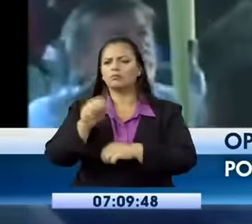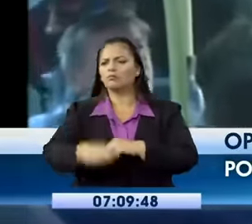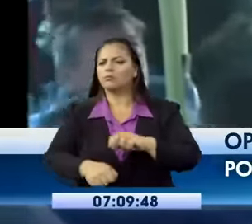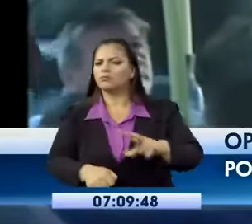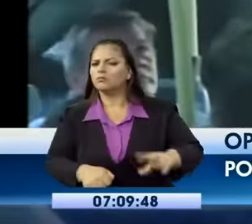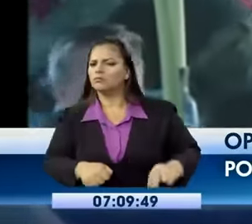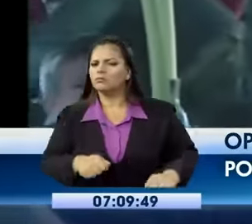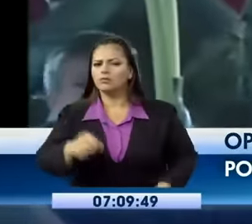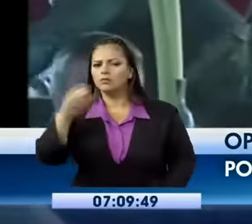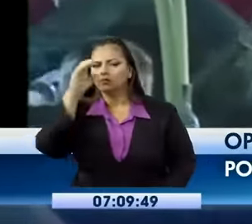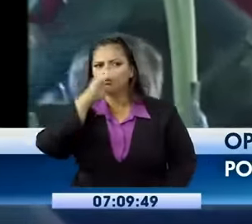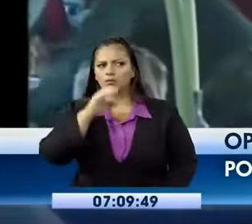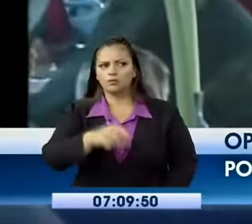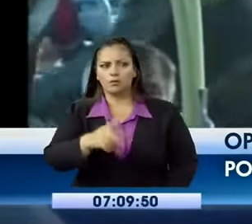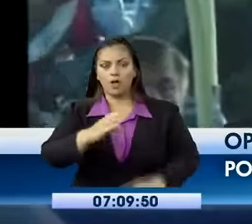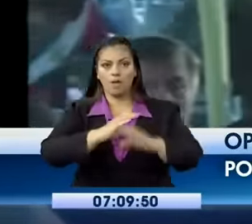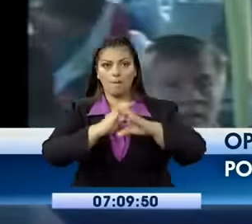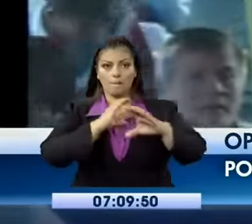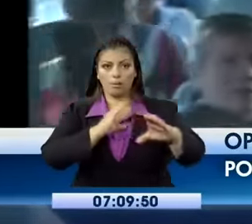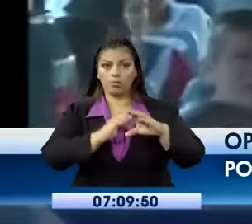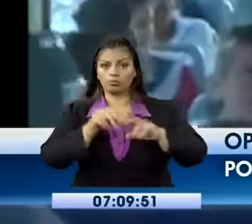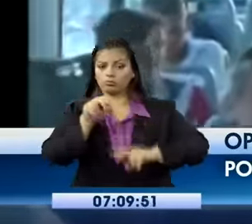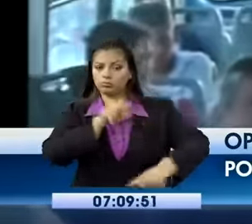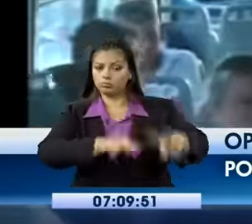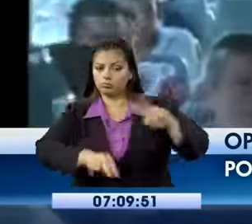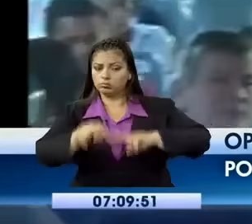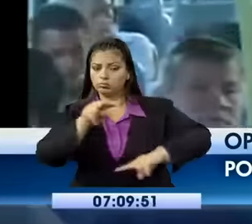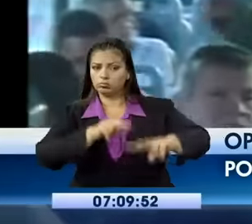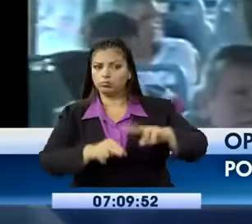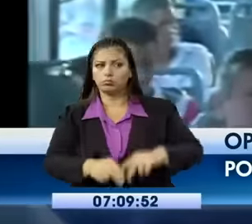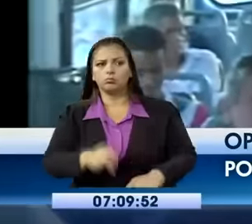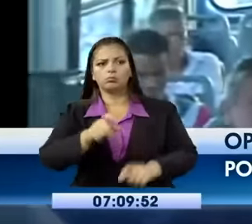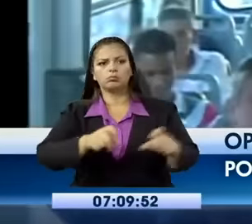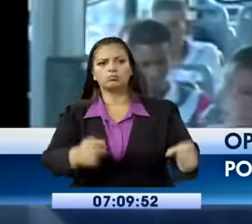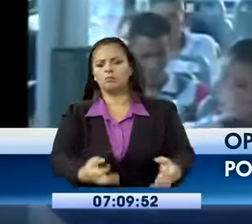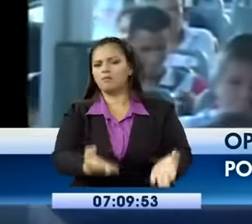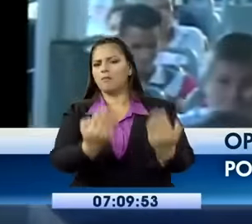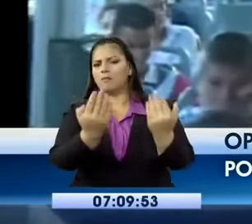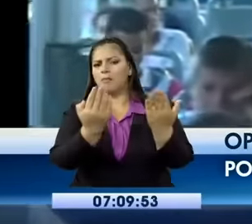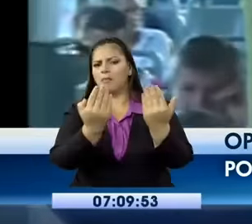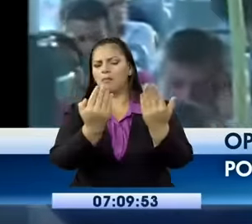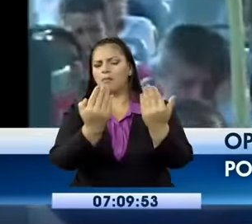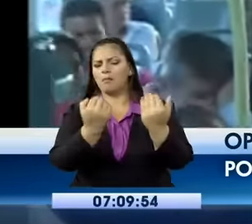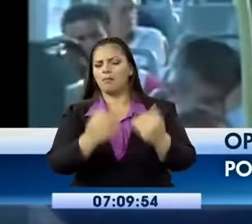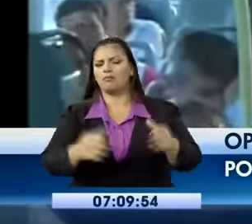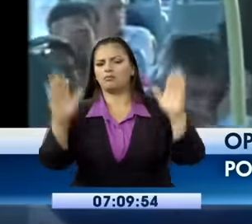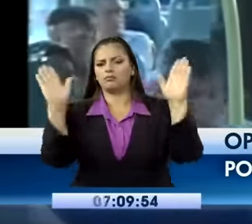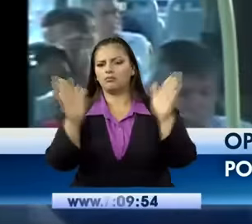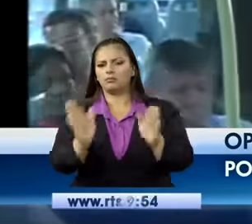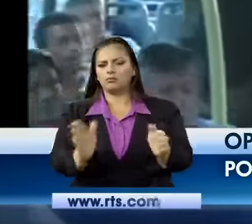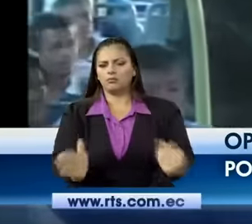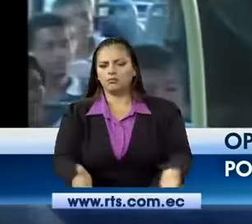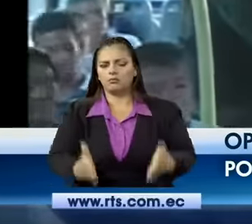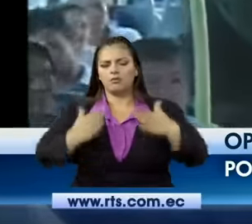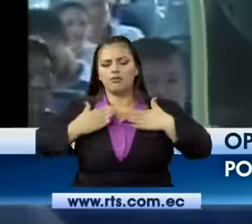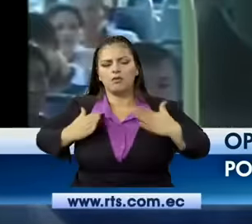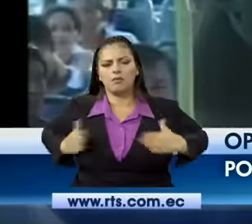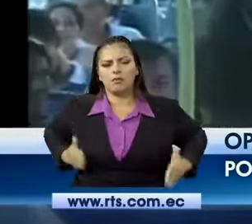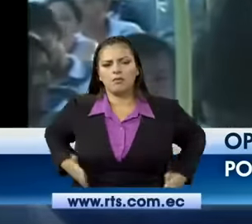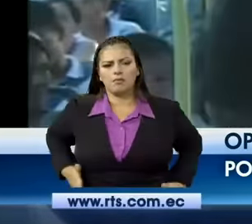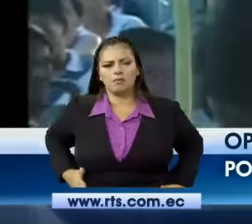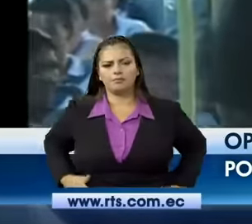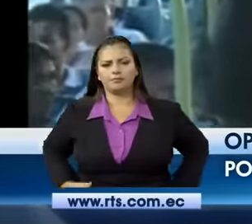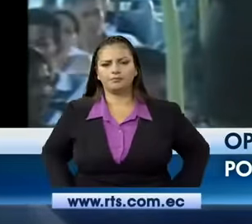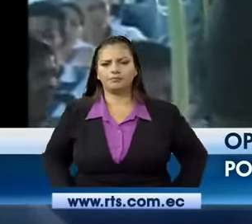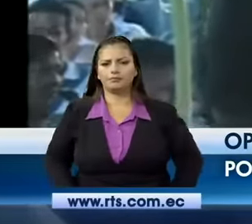posteriormente revisar a los conductores y a los pasajeros vamos a dialogar inmediatamente con el conductor de este bus urbano